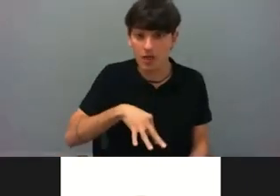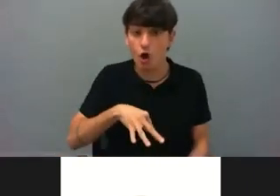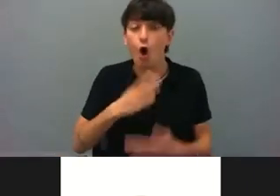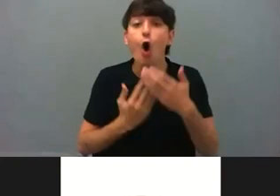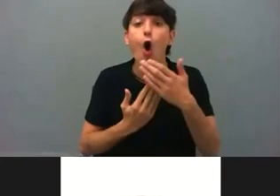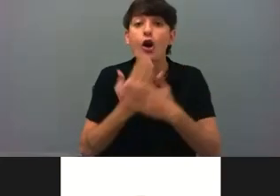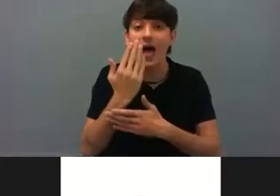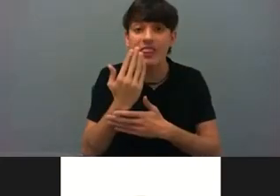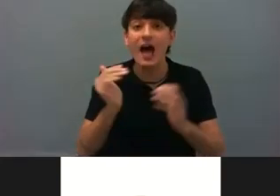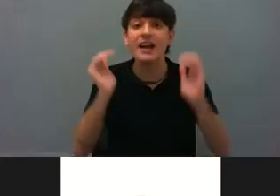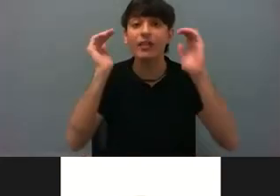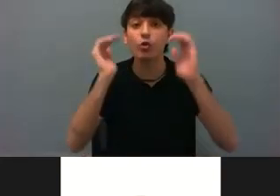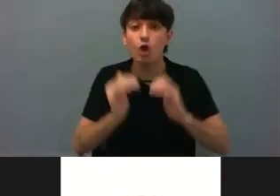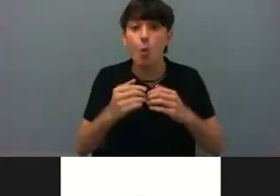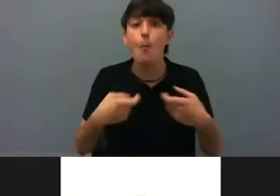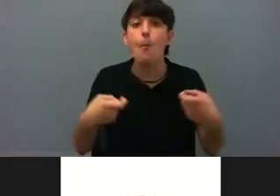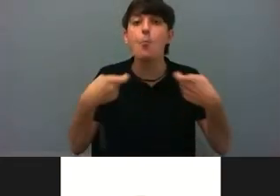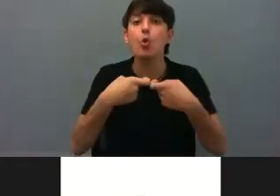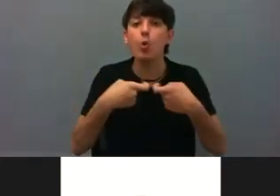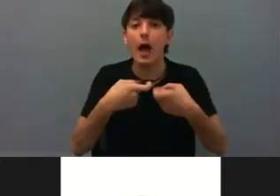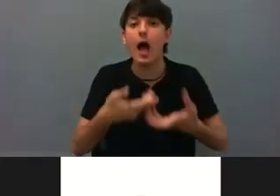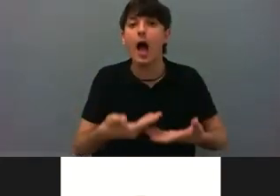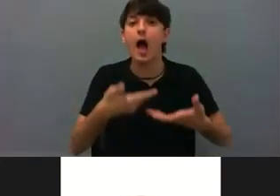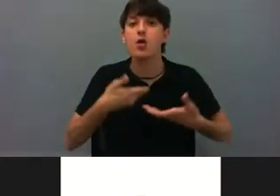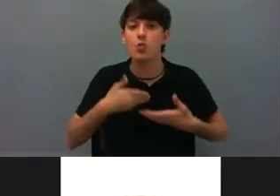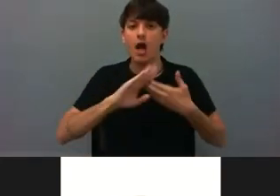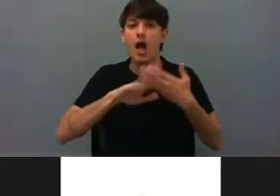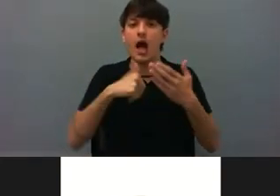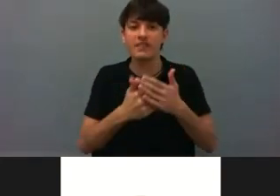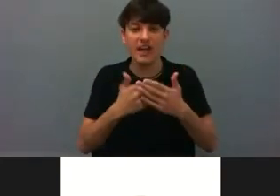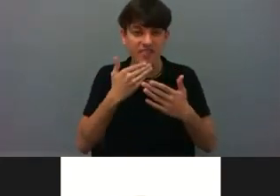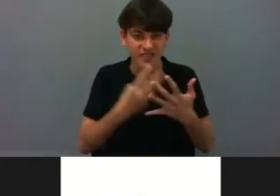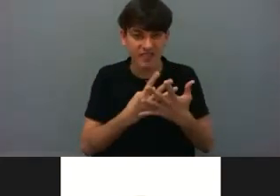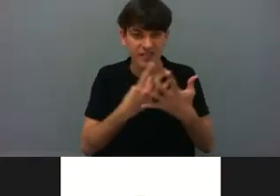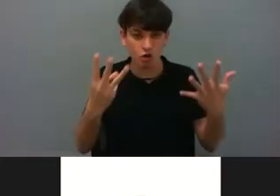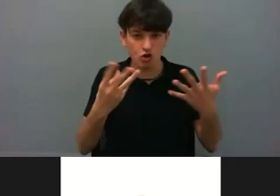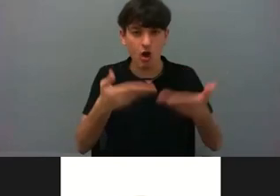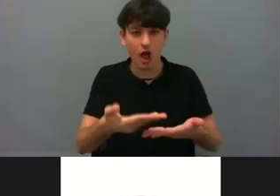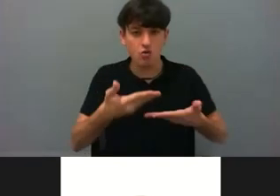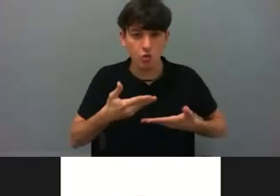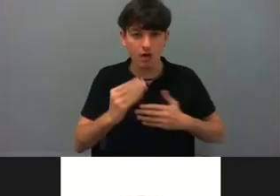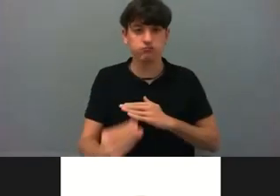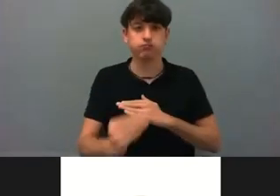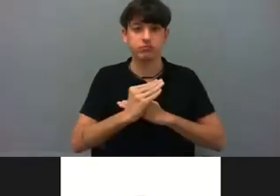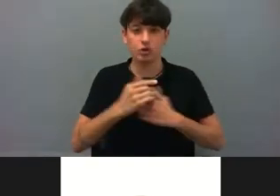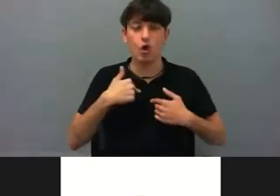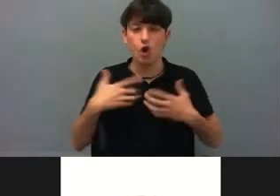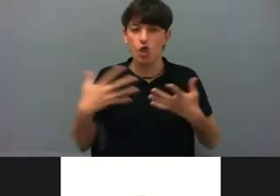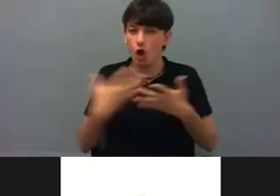mutua hasta los 18 años quien te puede echar una mano para que no pierdas ni todas tus horas o, bueno, no pierdas